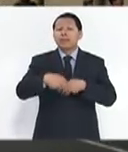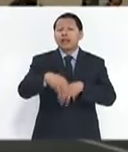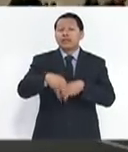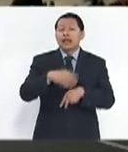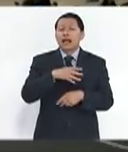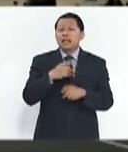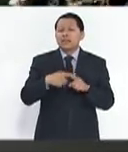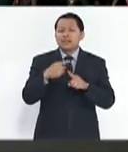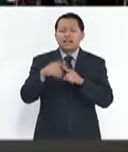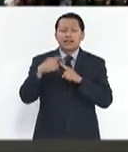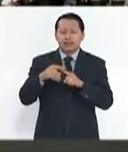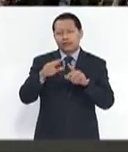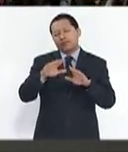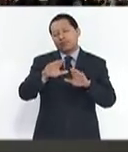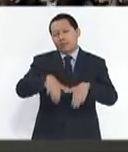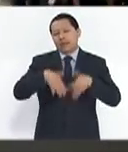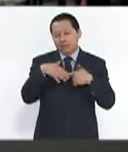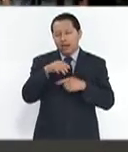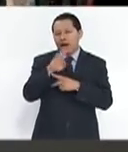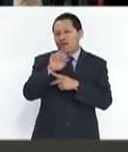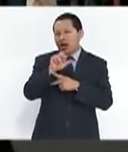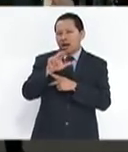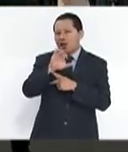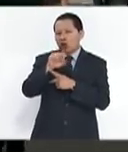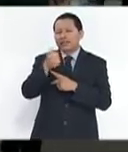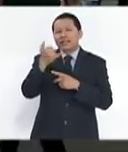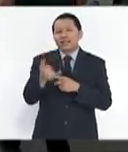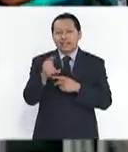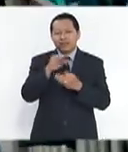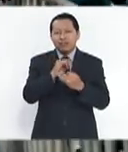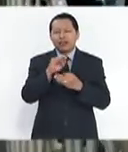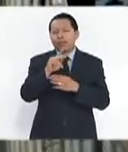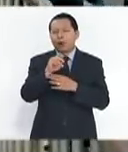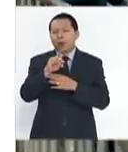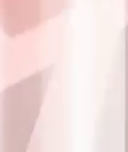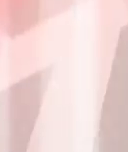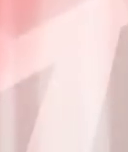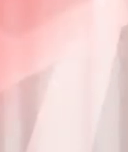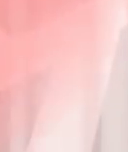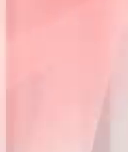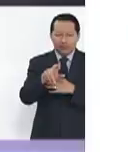asistieron integrantes de la Asamblea de Barrios y del Frente Popular Francisco Villa.